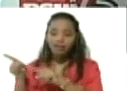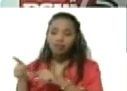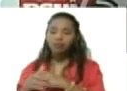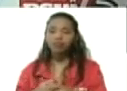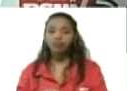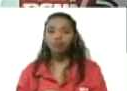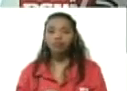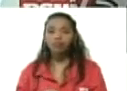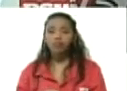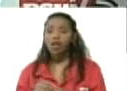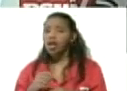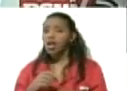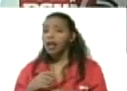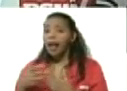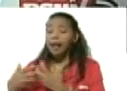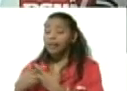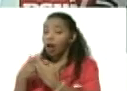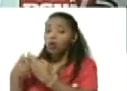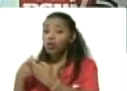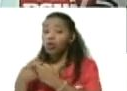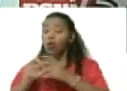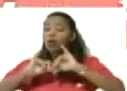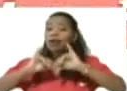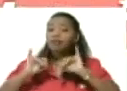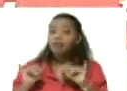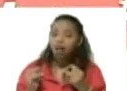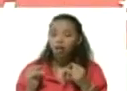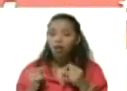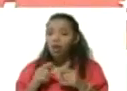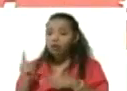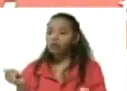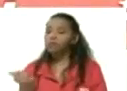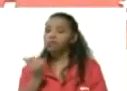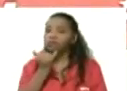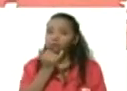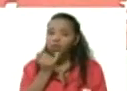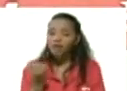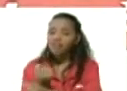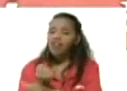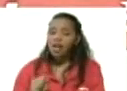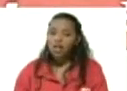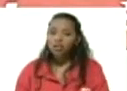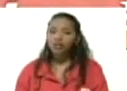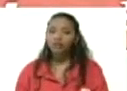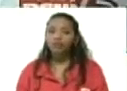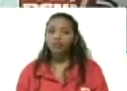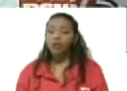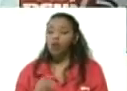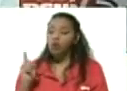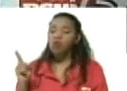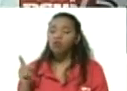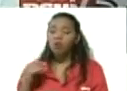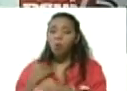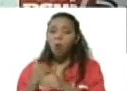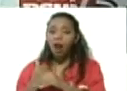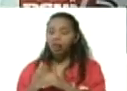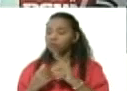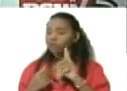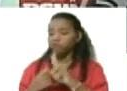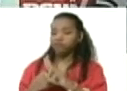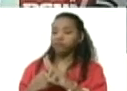Cuando Estados Unidos termine de cansarse de sus errores y de sus fracasos, será un estorbo y se la van a cobrar